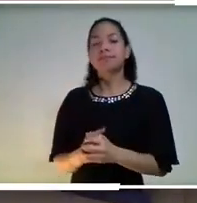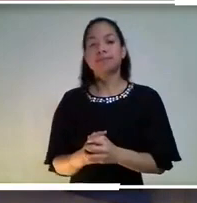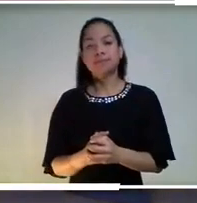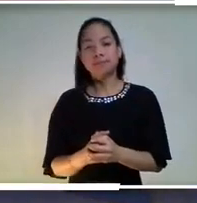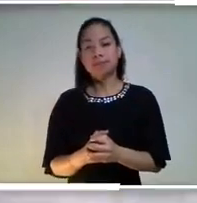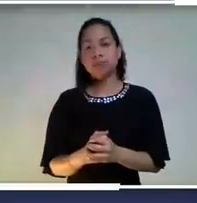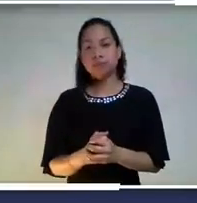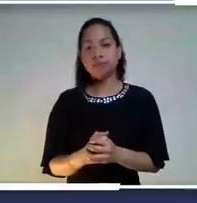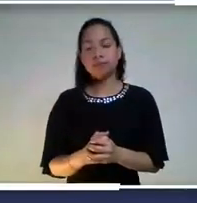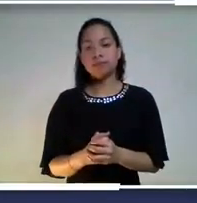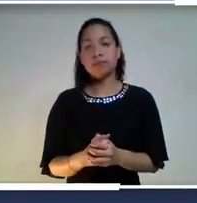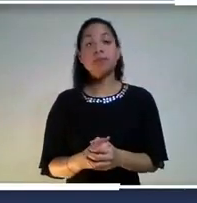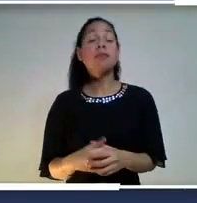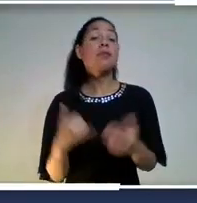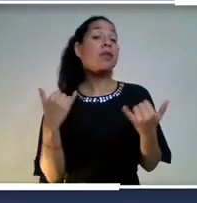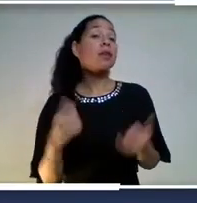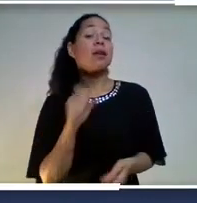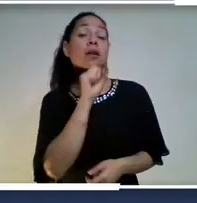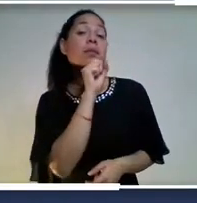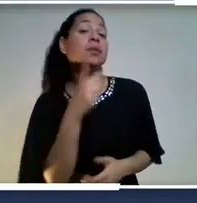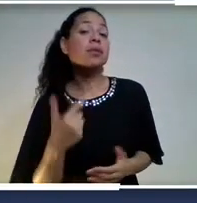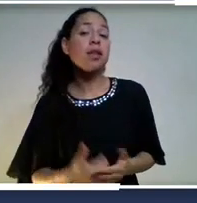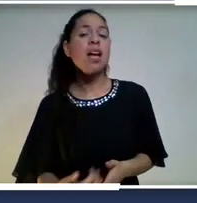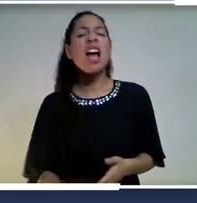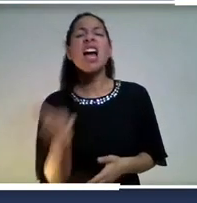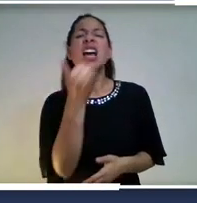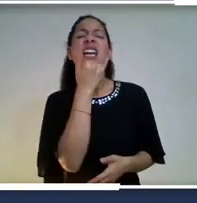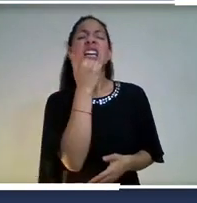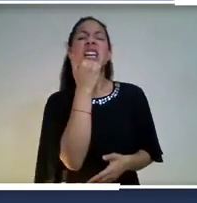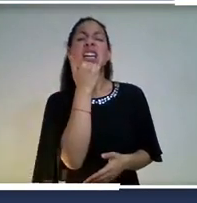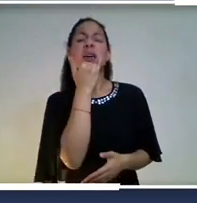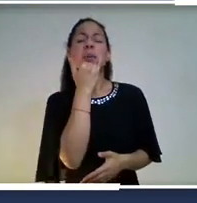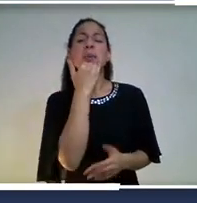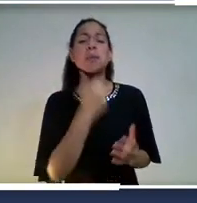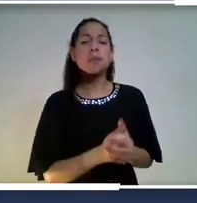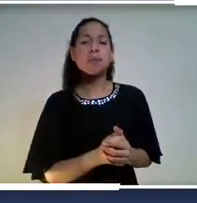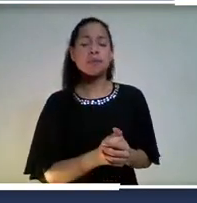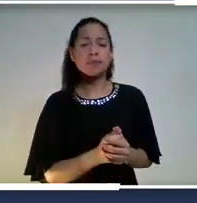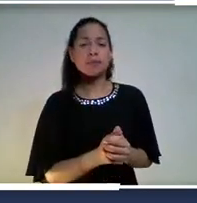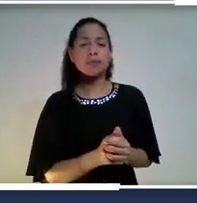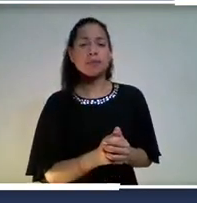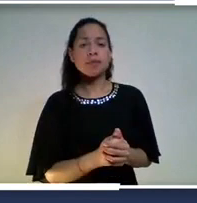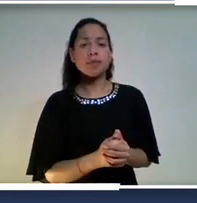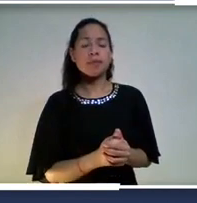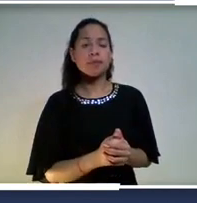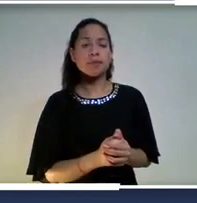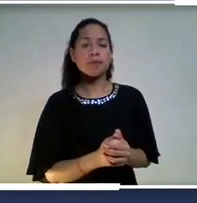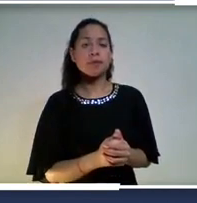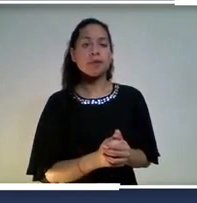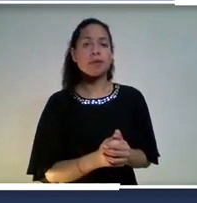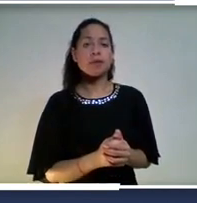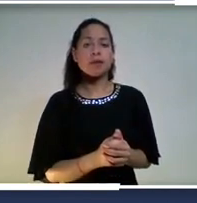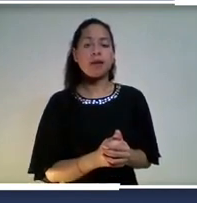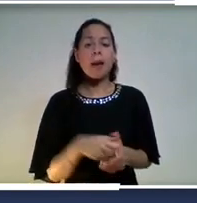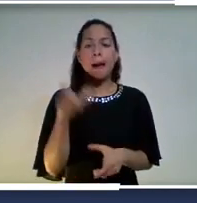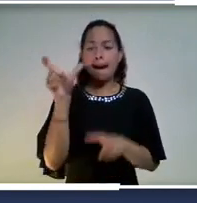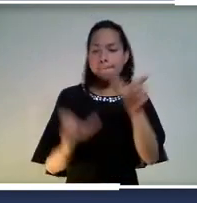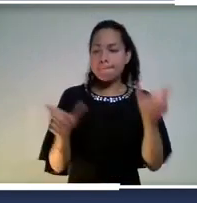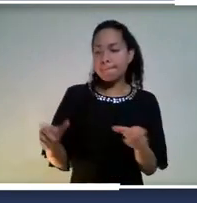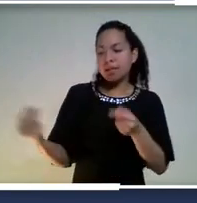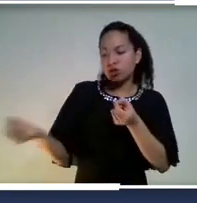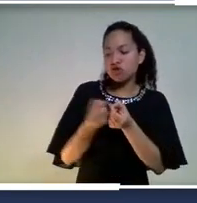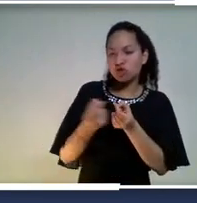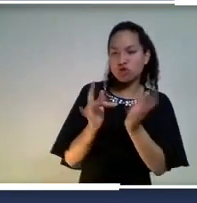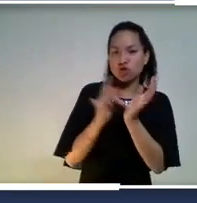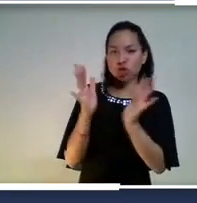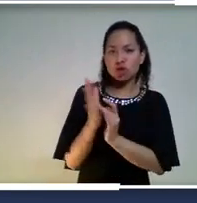veamos a lucas 23 versículo 43 entonces jesús le dijo desierto te digo que hoy